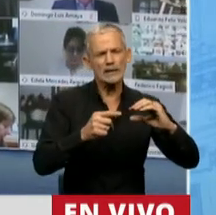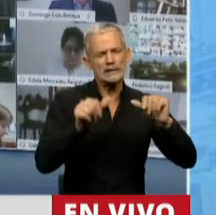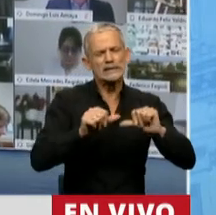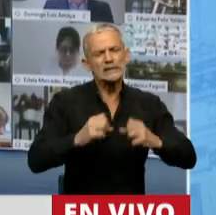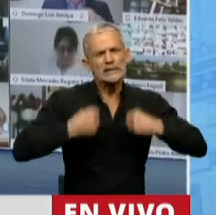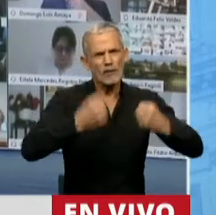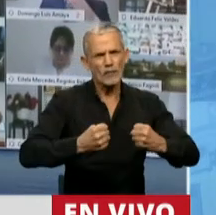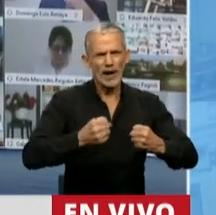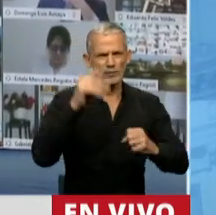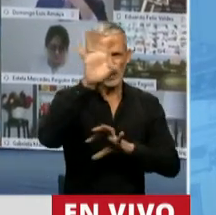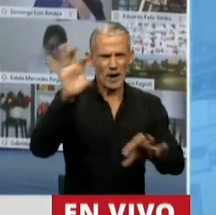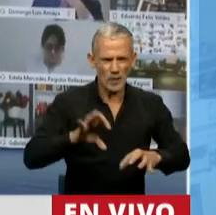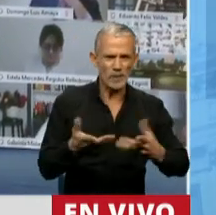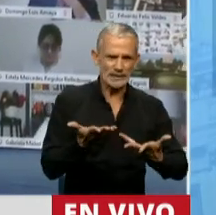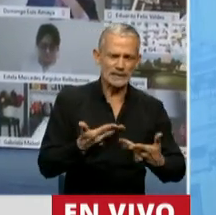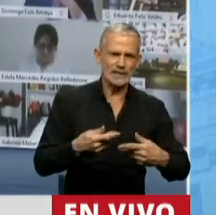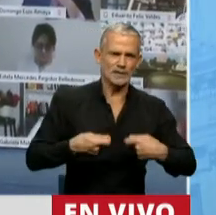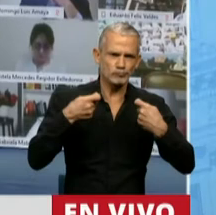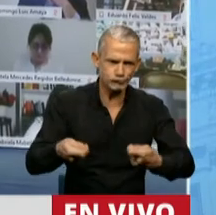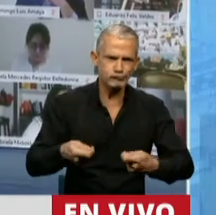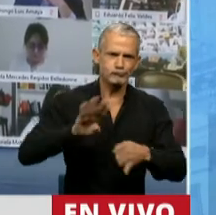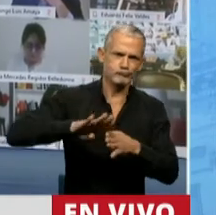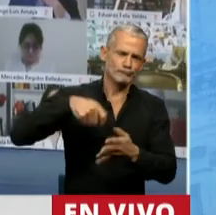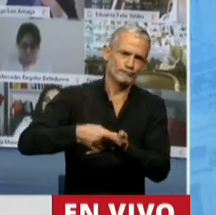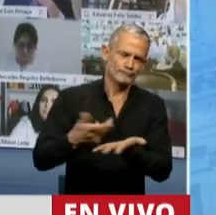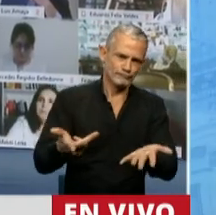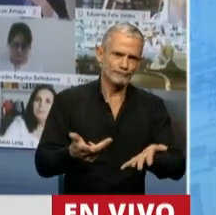sacrificio importante para las finanzas provinciales. Mucho